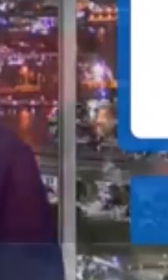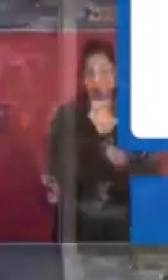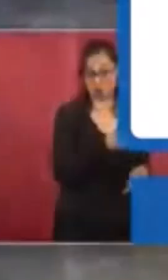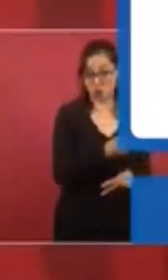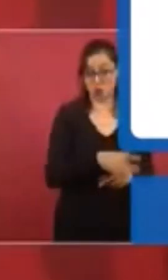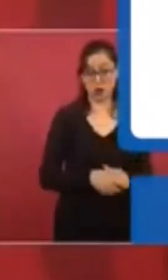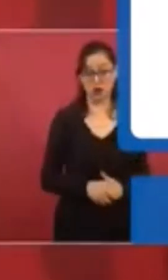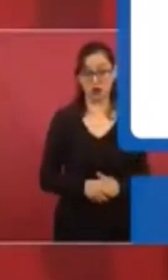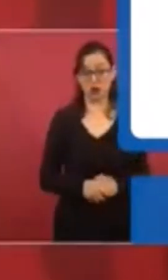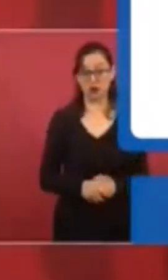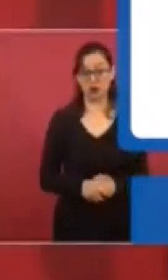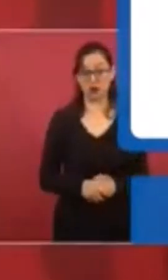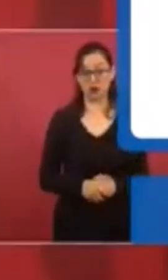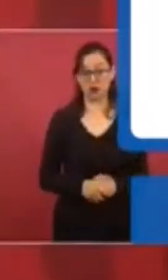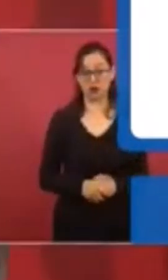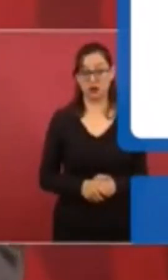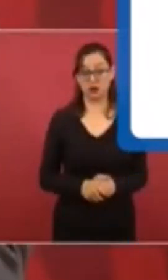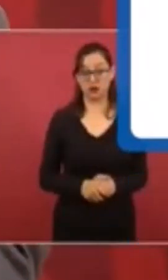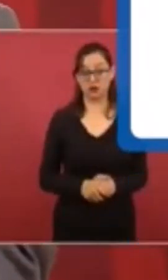Voy a adelantar.